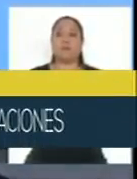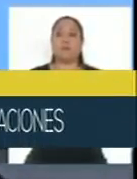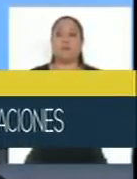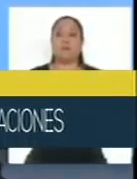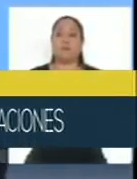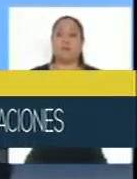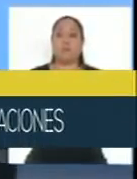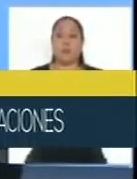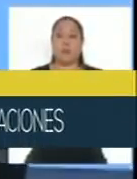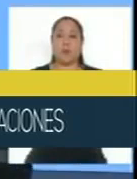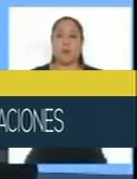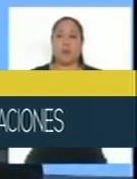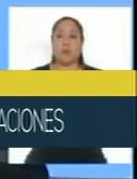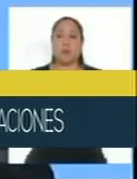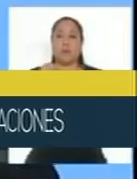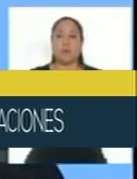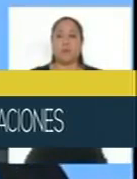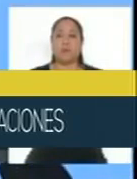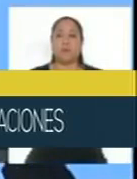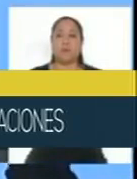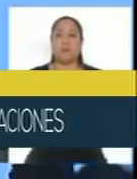Al iniciar la presente